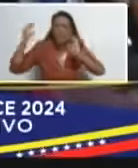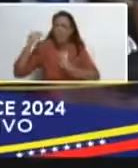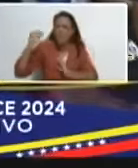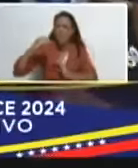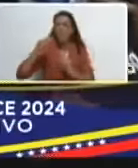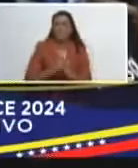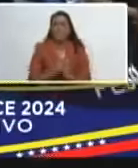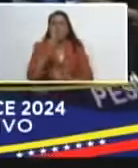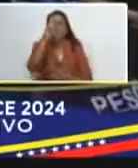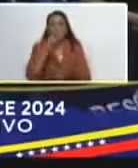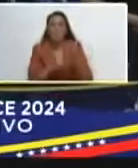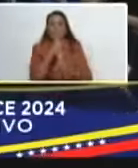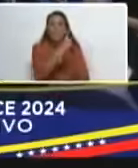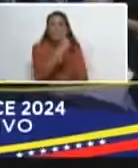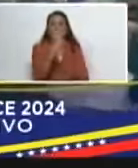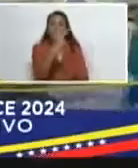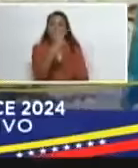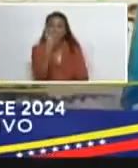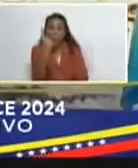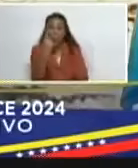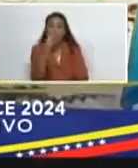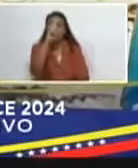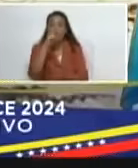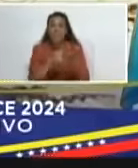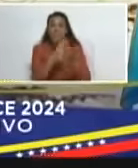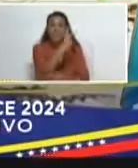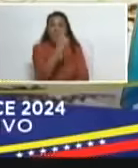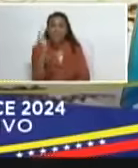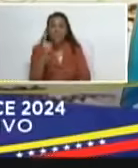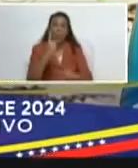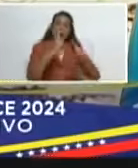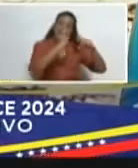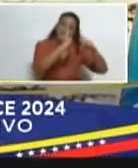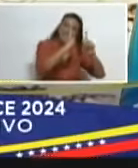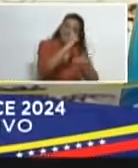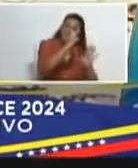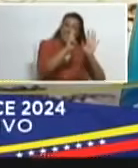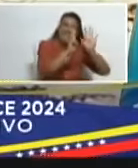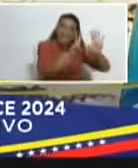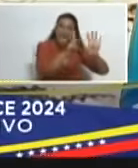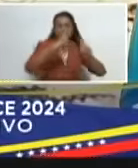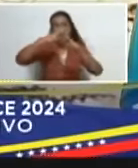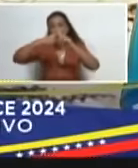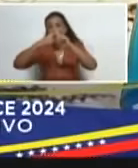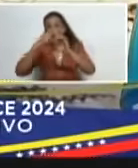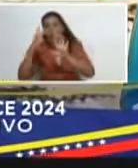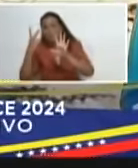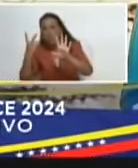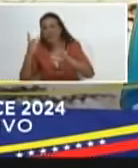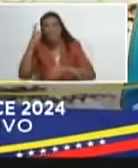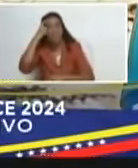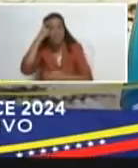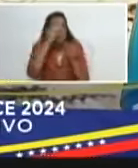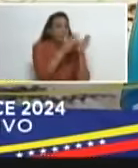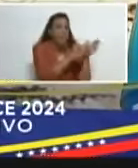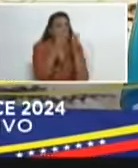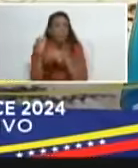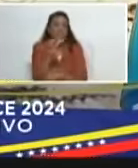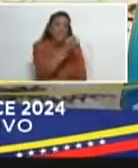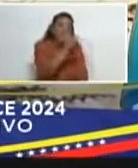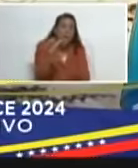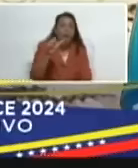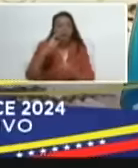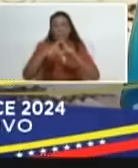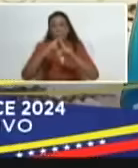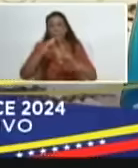Y en el 2021 ya, con el 7+7, ustedes se acuerdan del 7x7, comenzó entonces el crecimiento